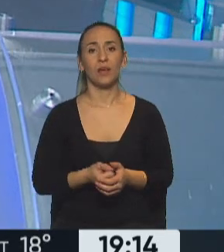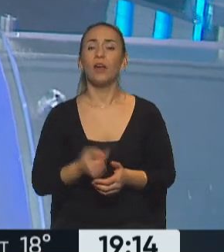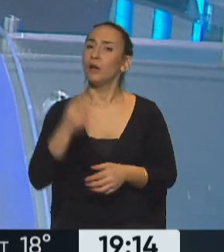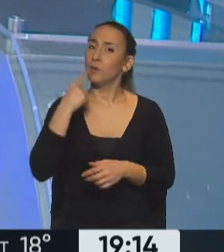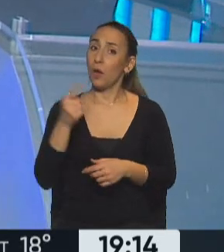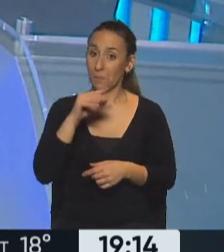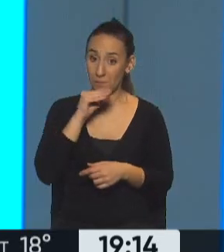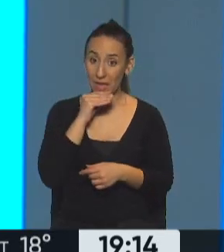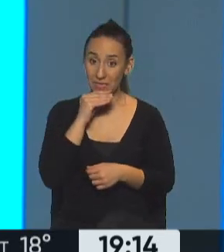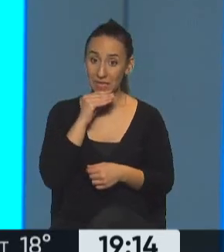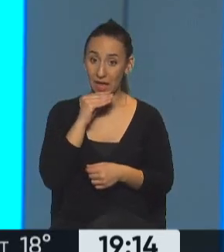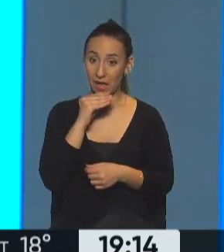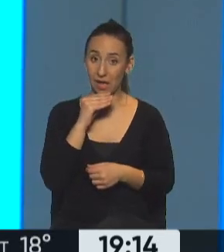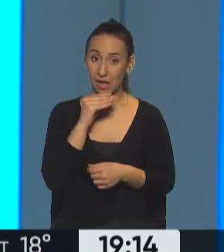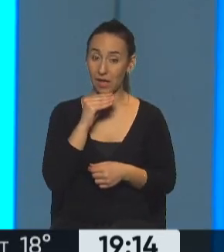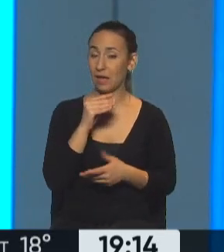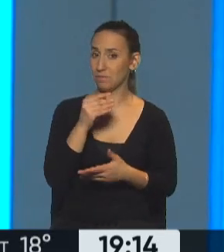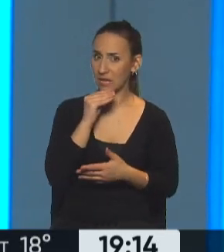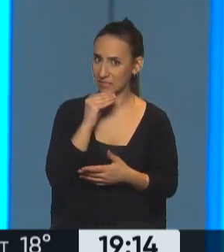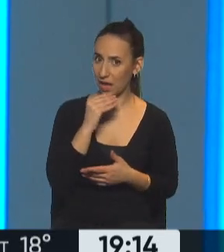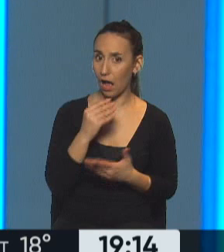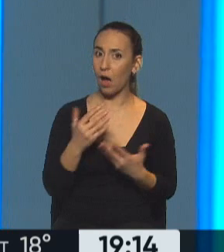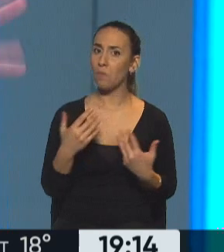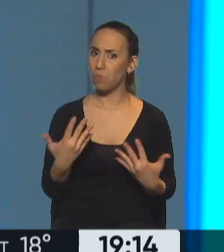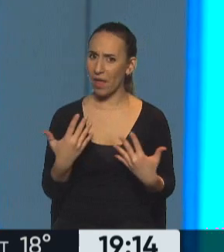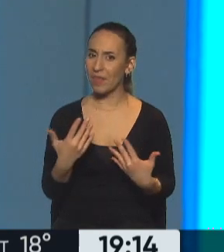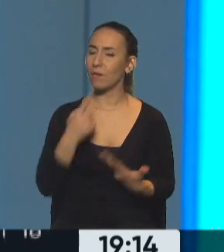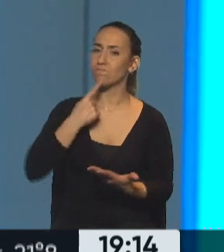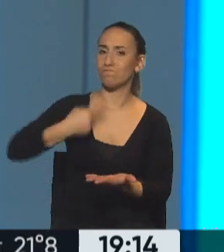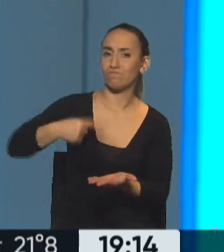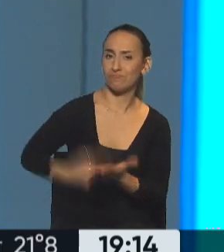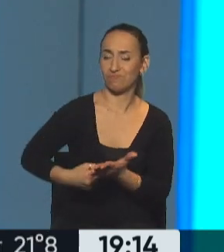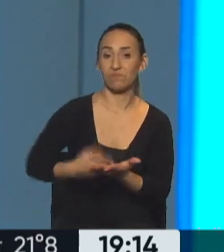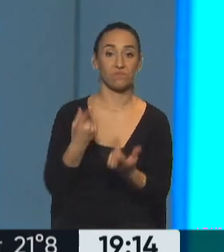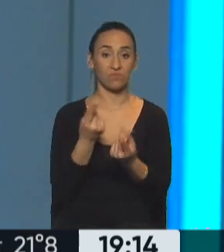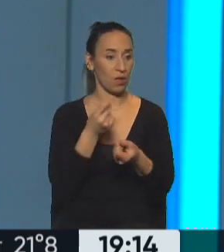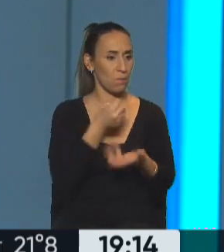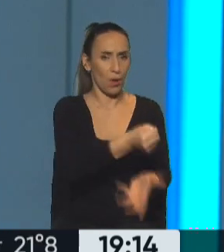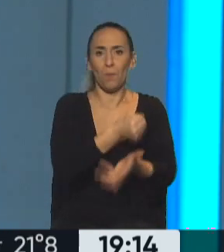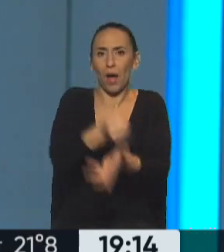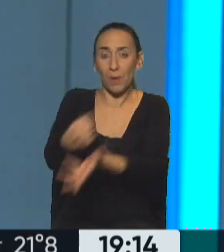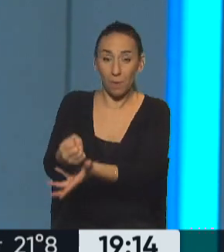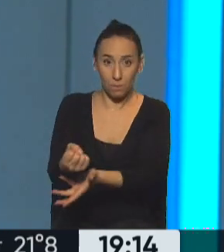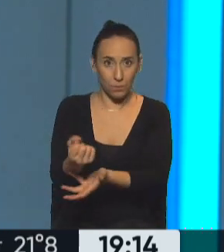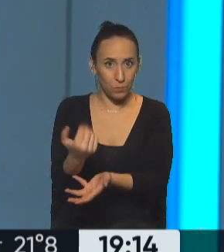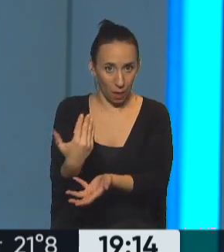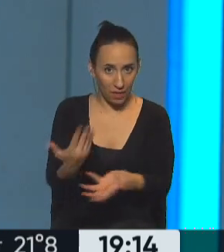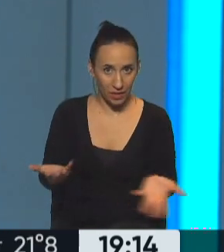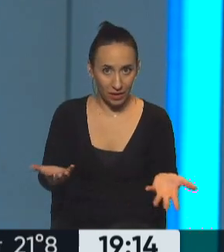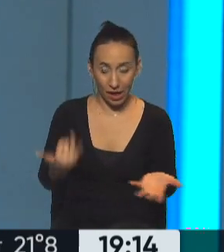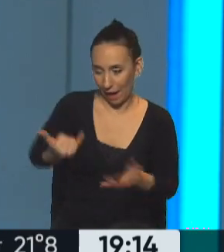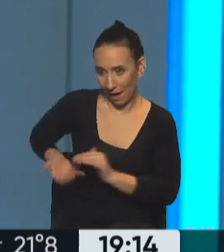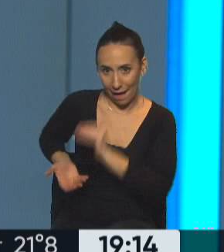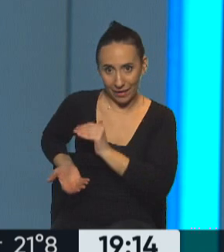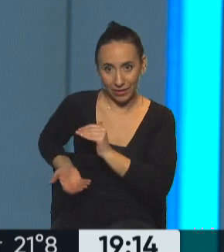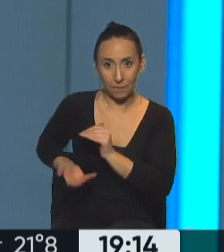¿tiene margen para una política de shock de ingresos? Algo que en el corto plazo beneficie a aquellos sectores que hoy en día están